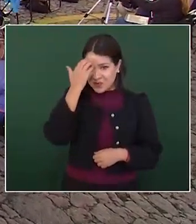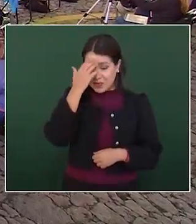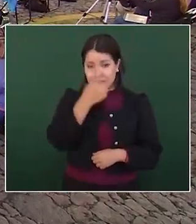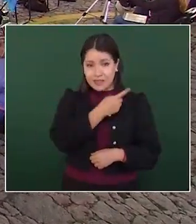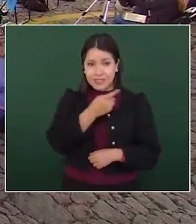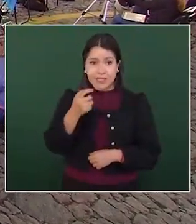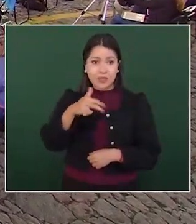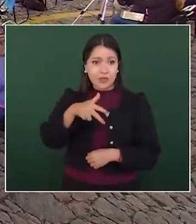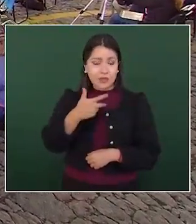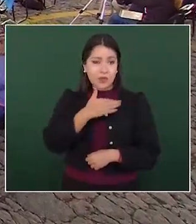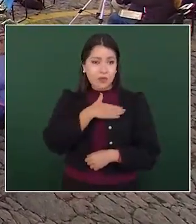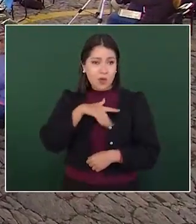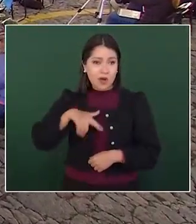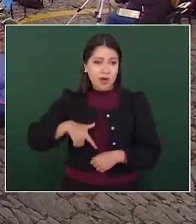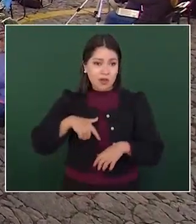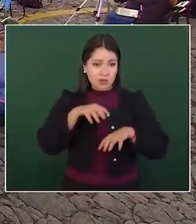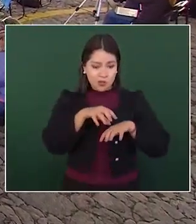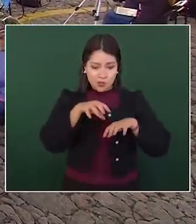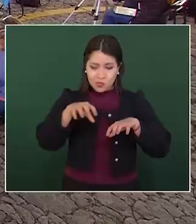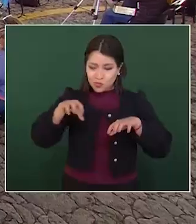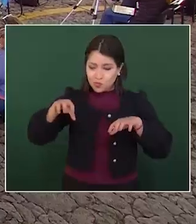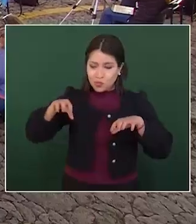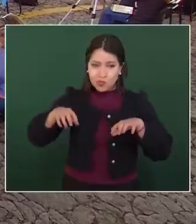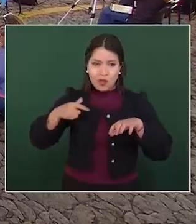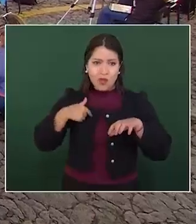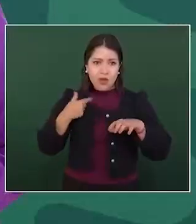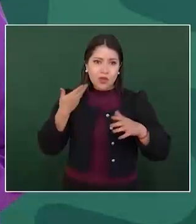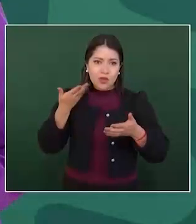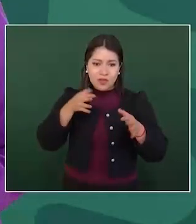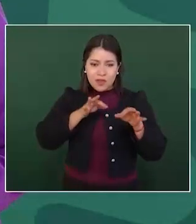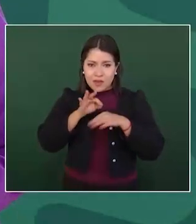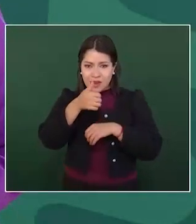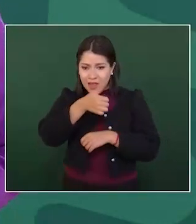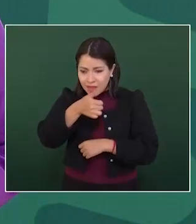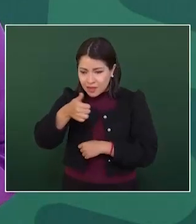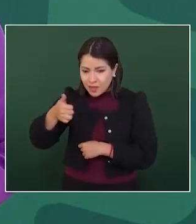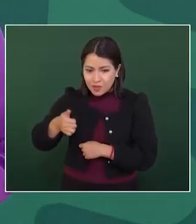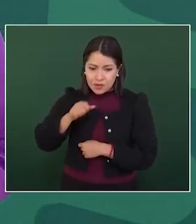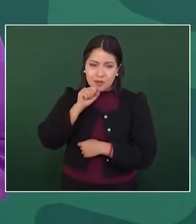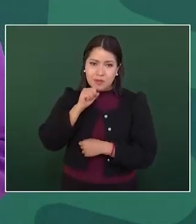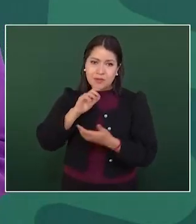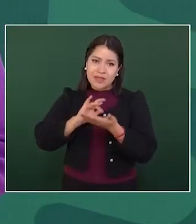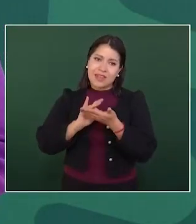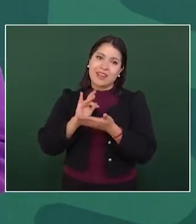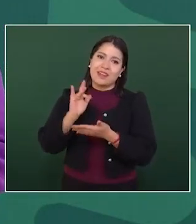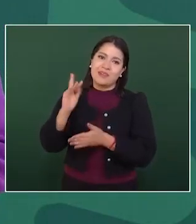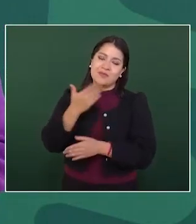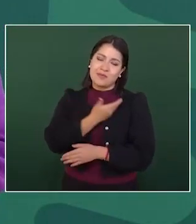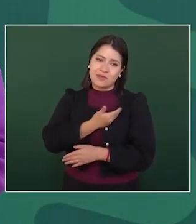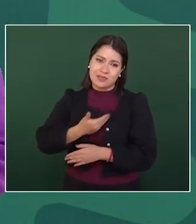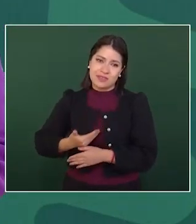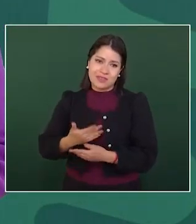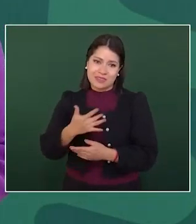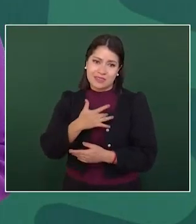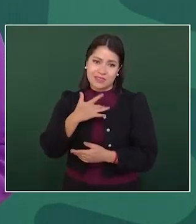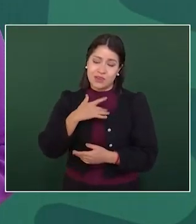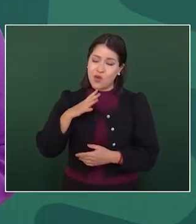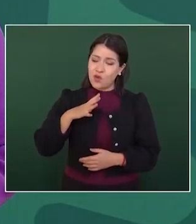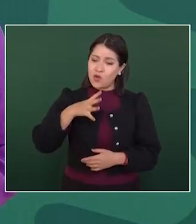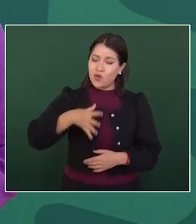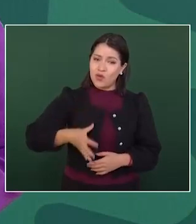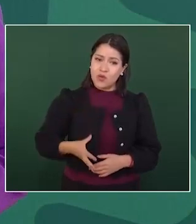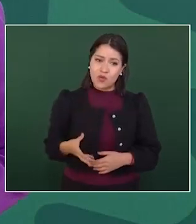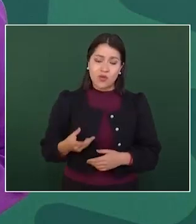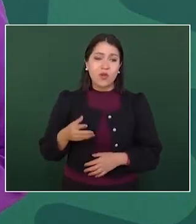municipios y trabajar en ellos. Gracias, presidente. Es un honor servir en el primer